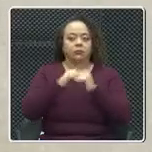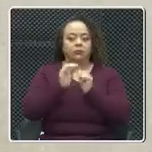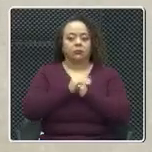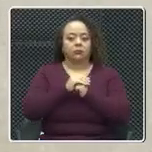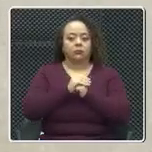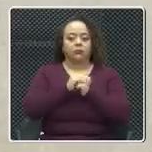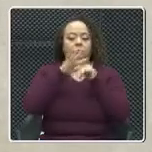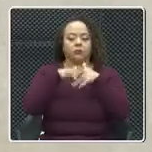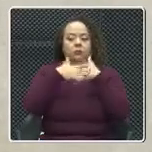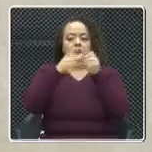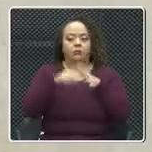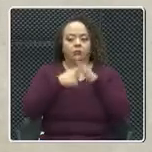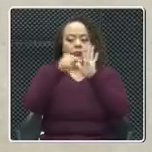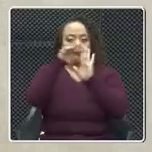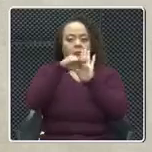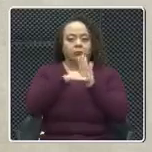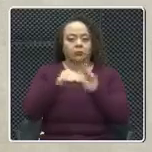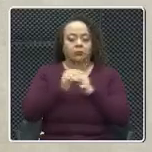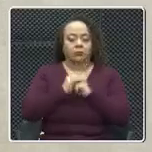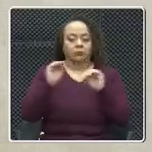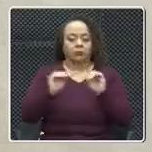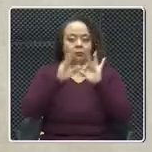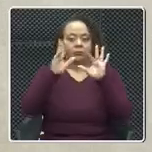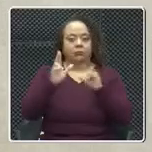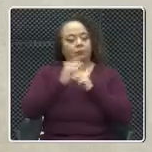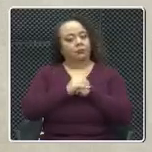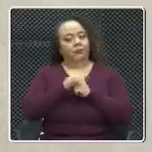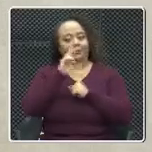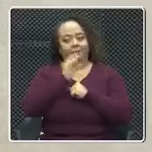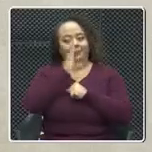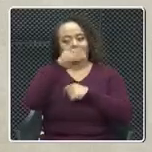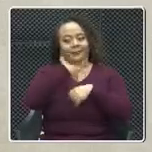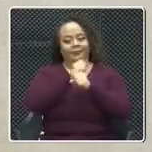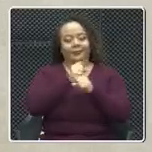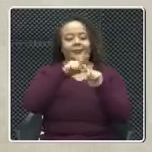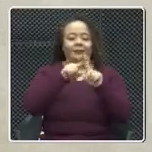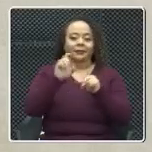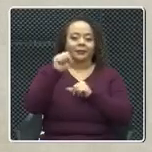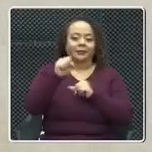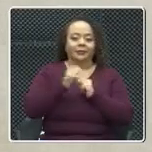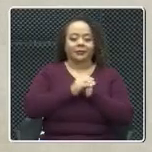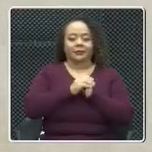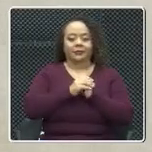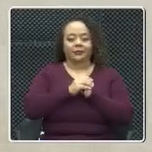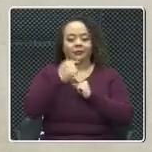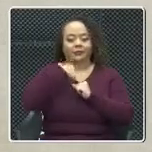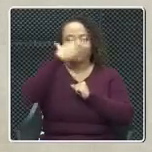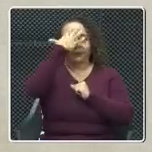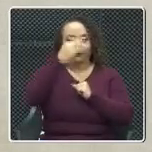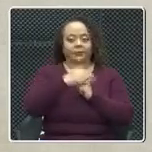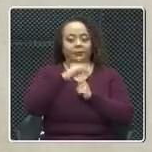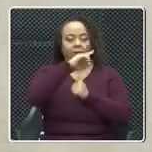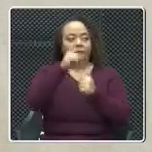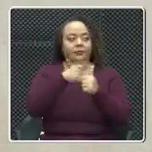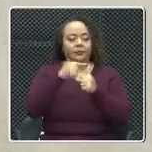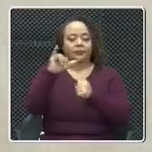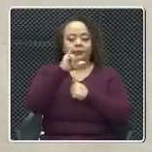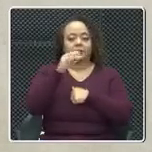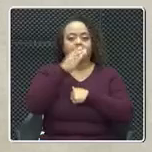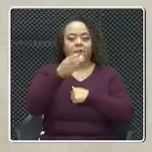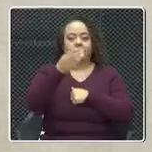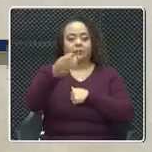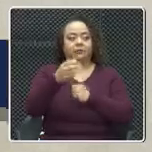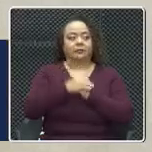de cómo entrarle a ese protocolo. Evidentemente no es que lo vayamos a ir a hacer, claro. ¿verdad? Pero sí... Creo que, bueno, primero, como